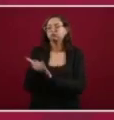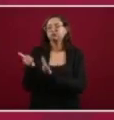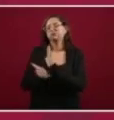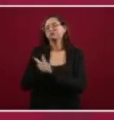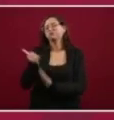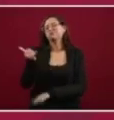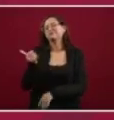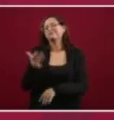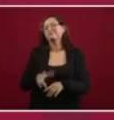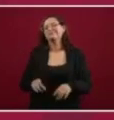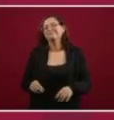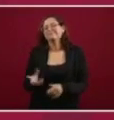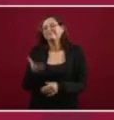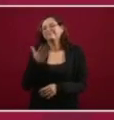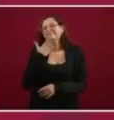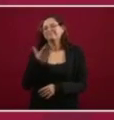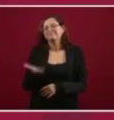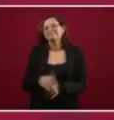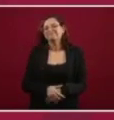continuarlos porque